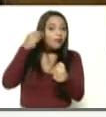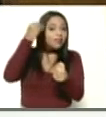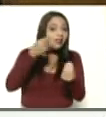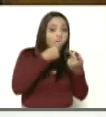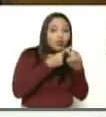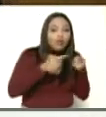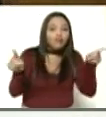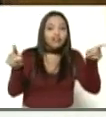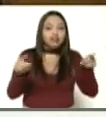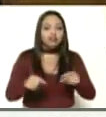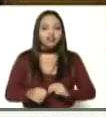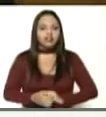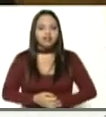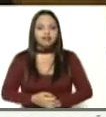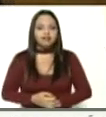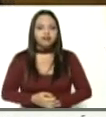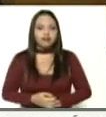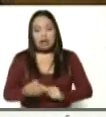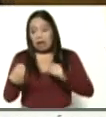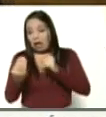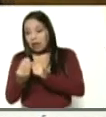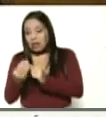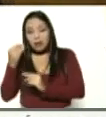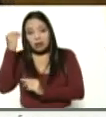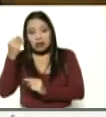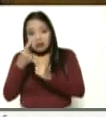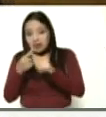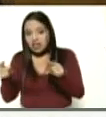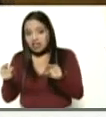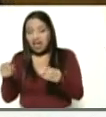general Benavides. Y ese proyecto